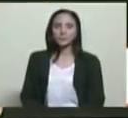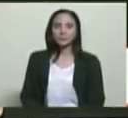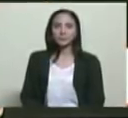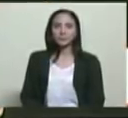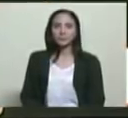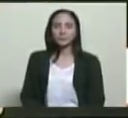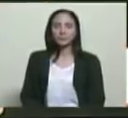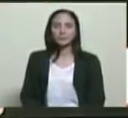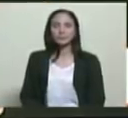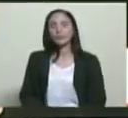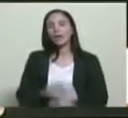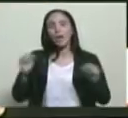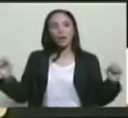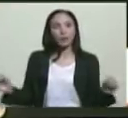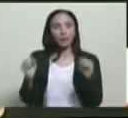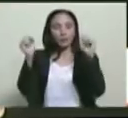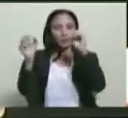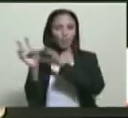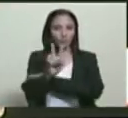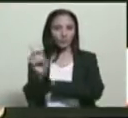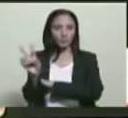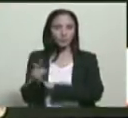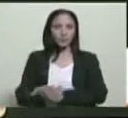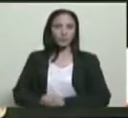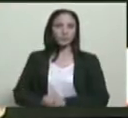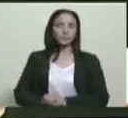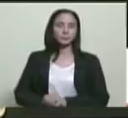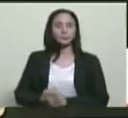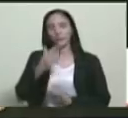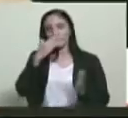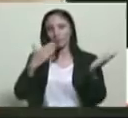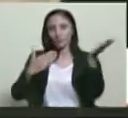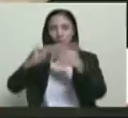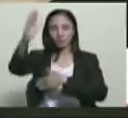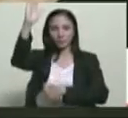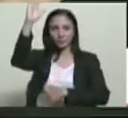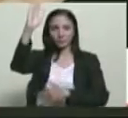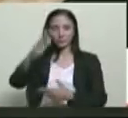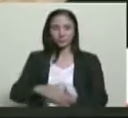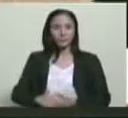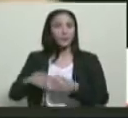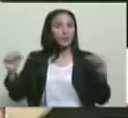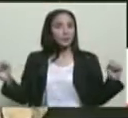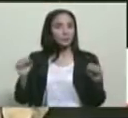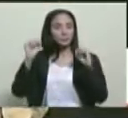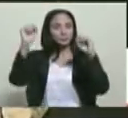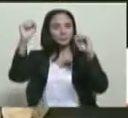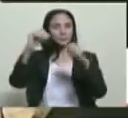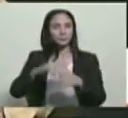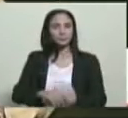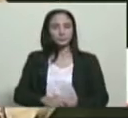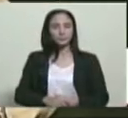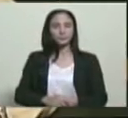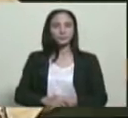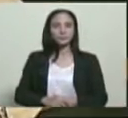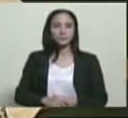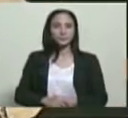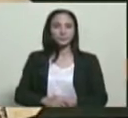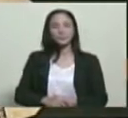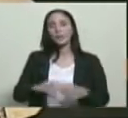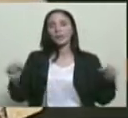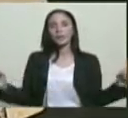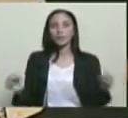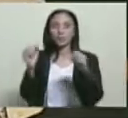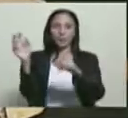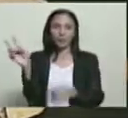joven! ¡Que viva Venezuela! ¡Hasta la victoria siempre, juventud amada! ¡Que viva Venezuela!